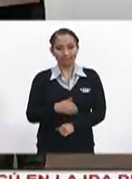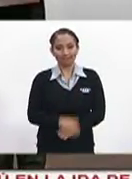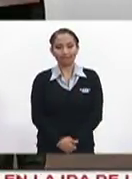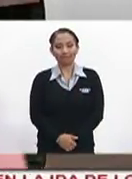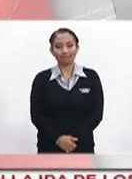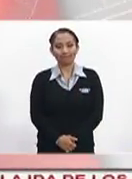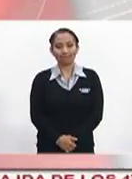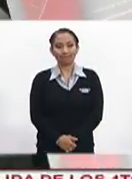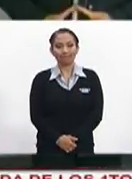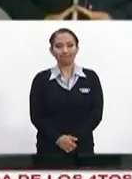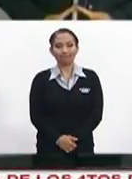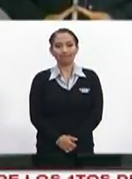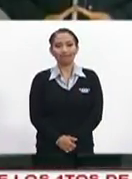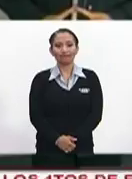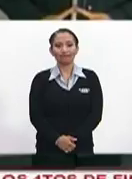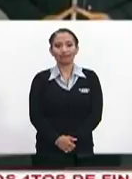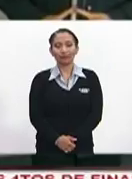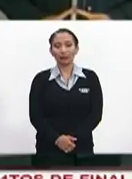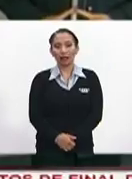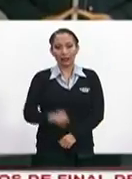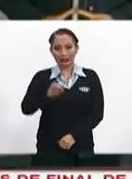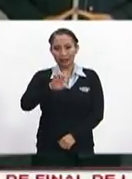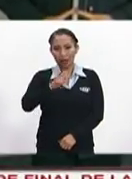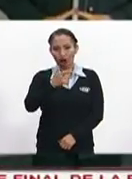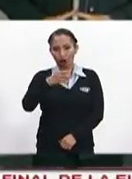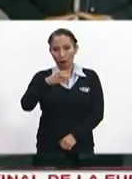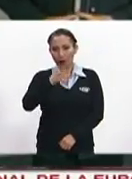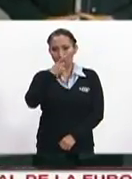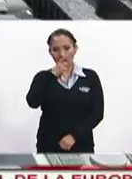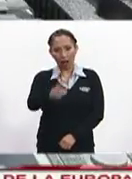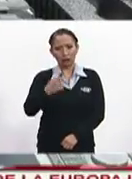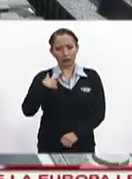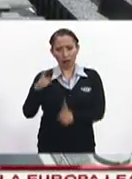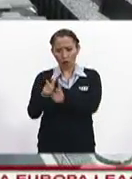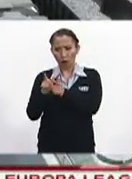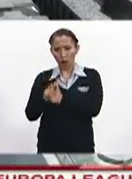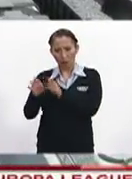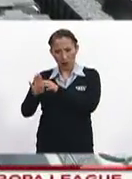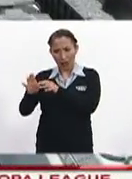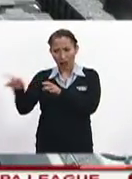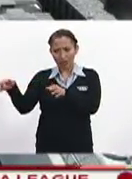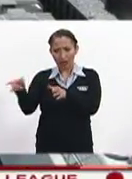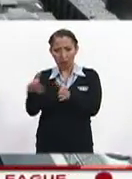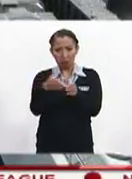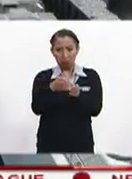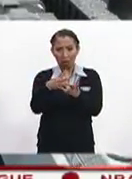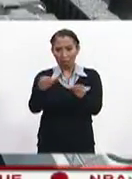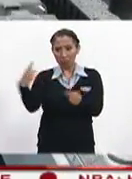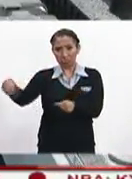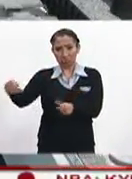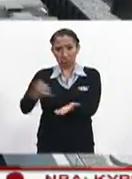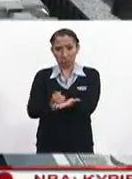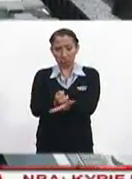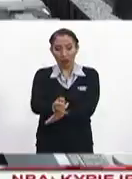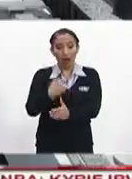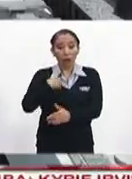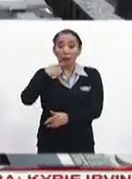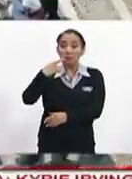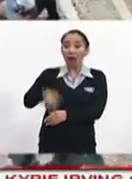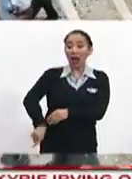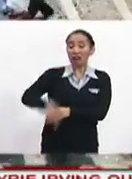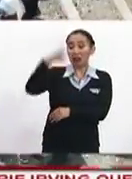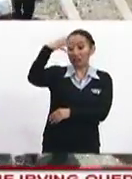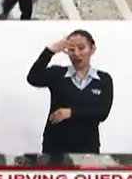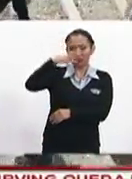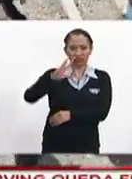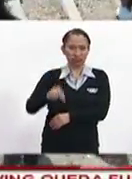República. La Secretaría de Gobernación reiteró que la caravana migrante se disolvió por decisión propia, no por